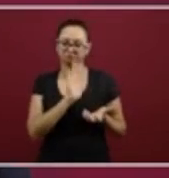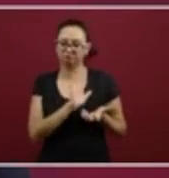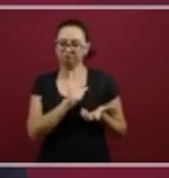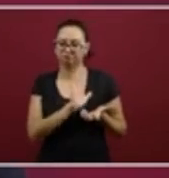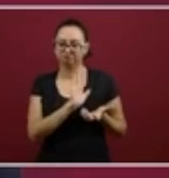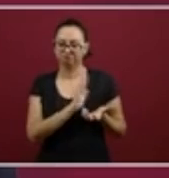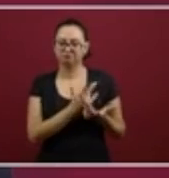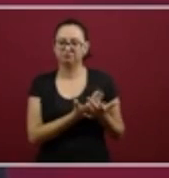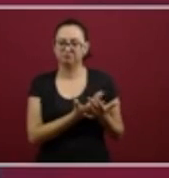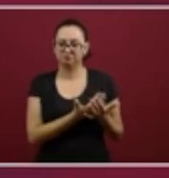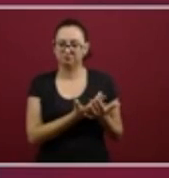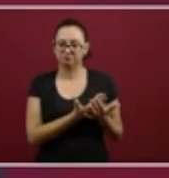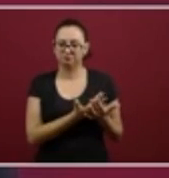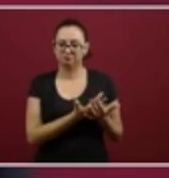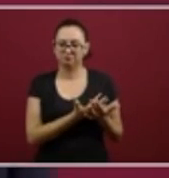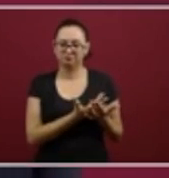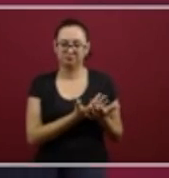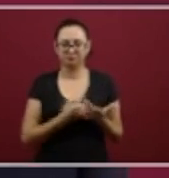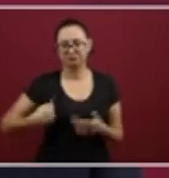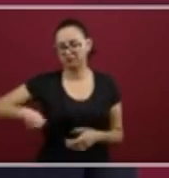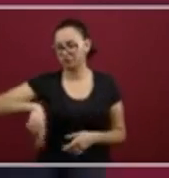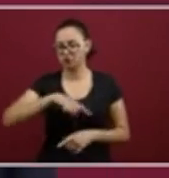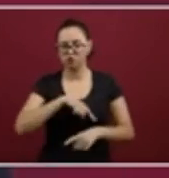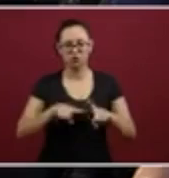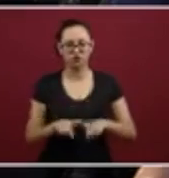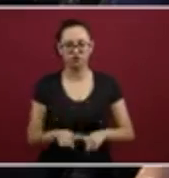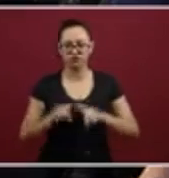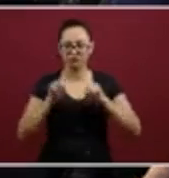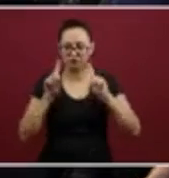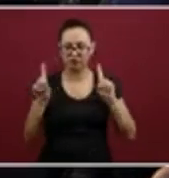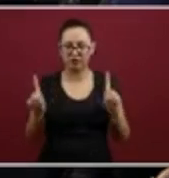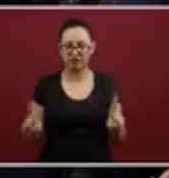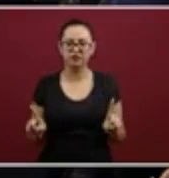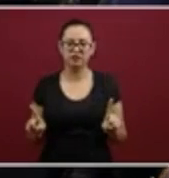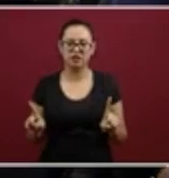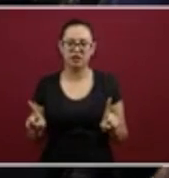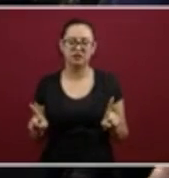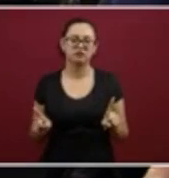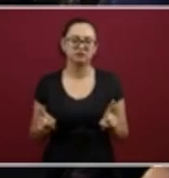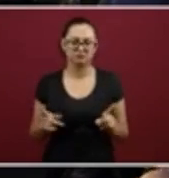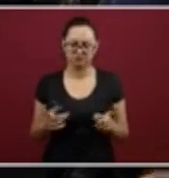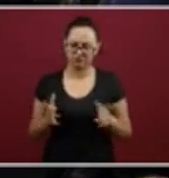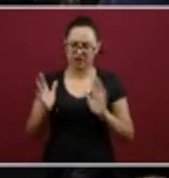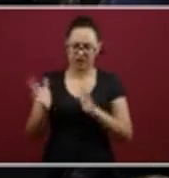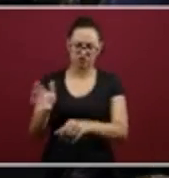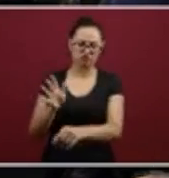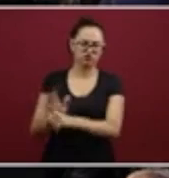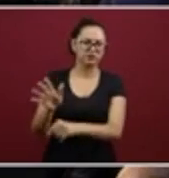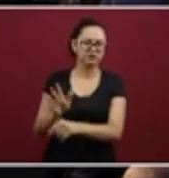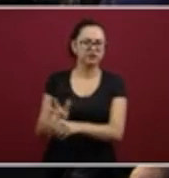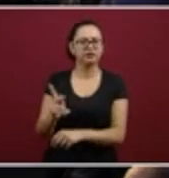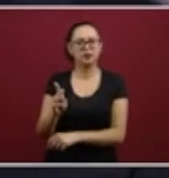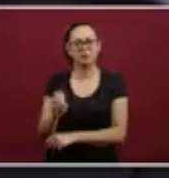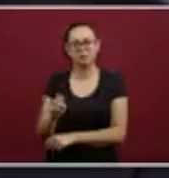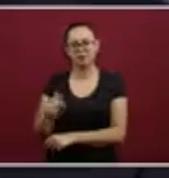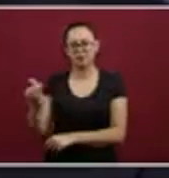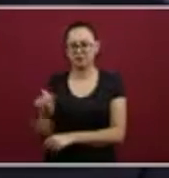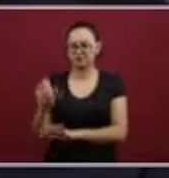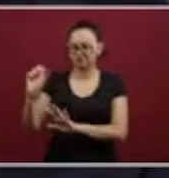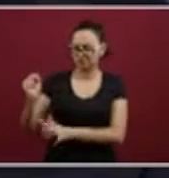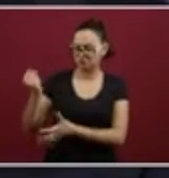porque vamos por otra vía. Además de que les estamos dando recursos a Pemex del